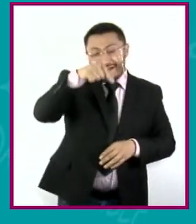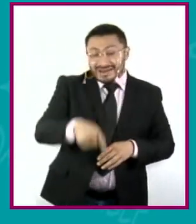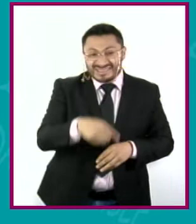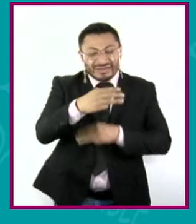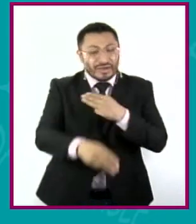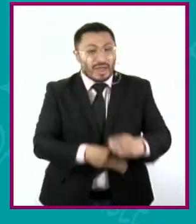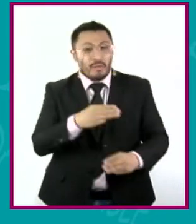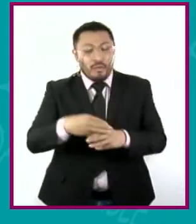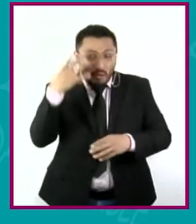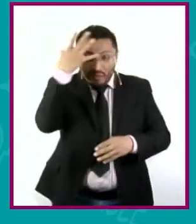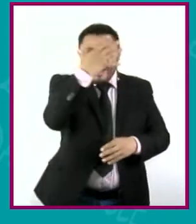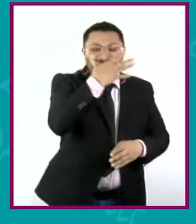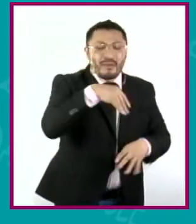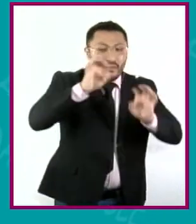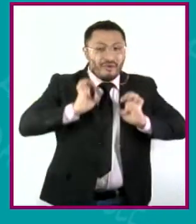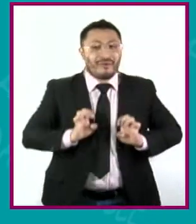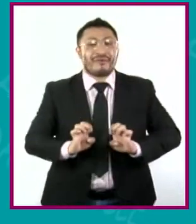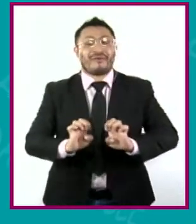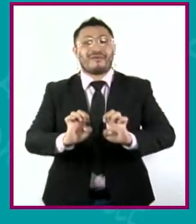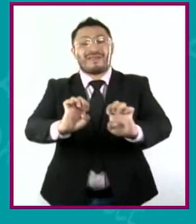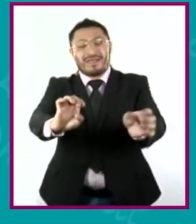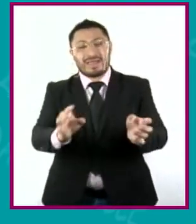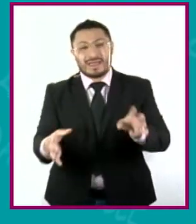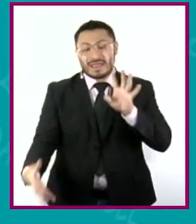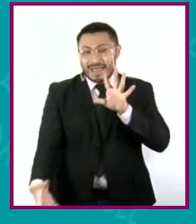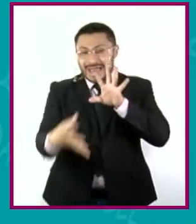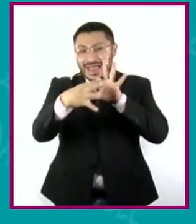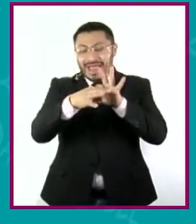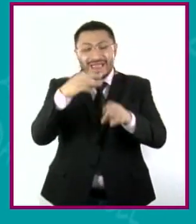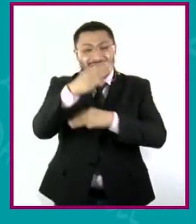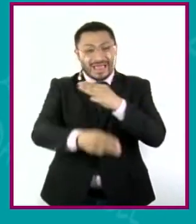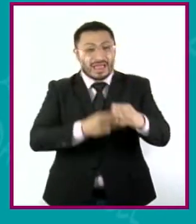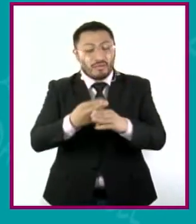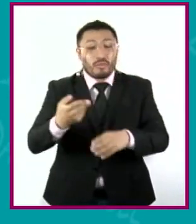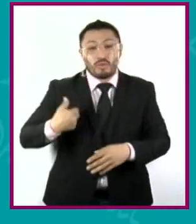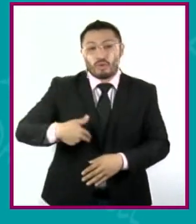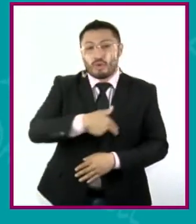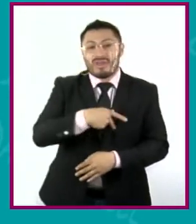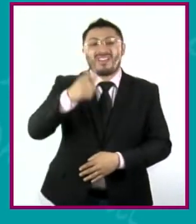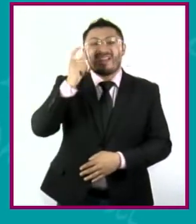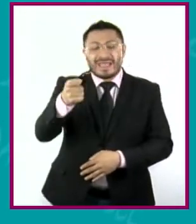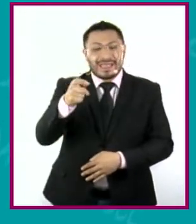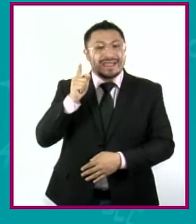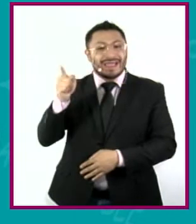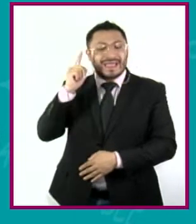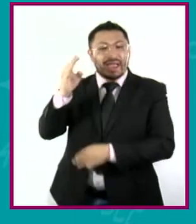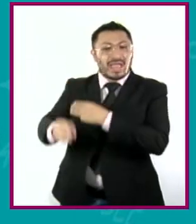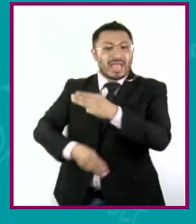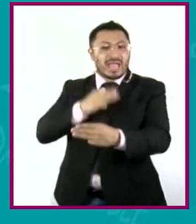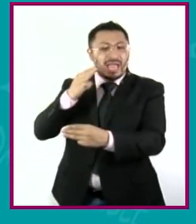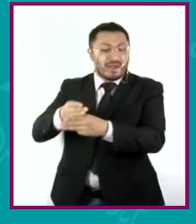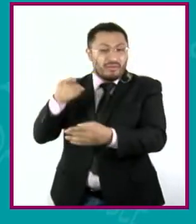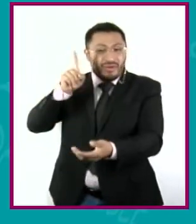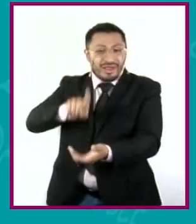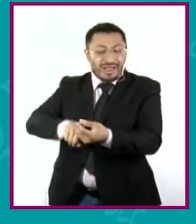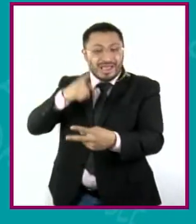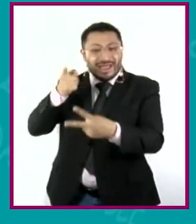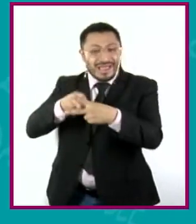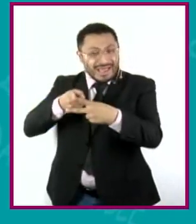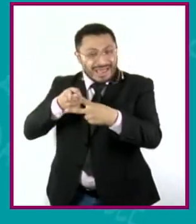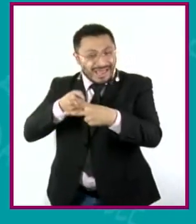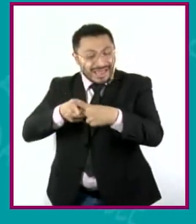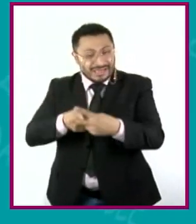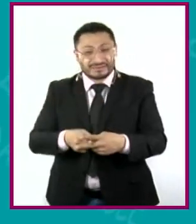elegancia, intrincadamente conectado con el nuestro. Es el mundo de las matemáticas. Y